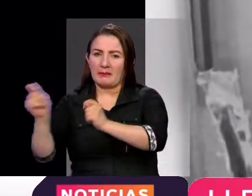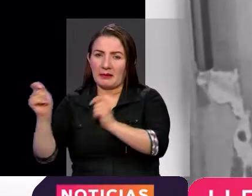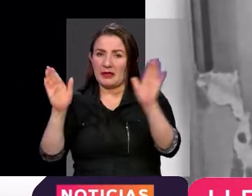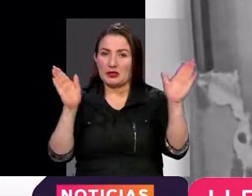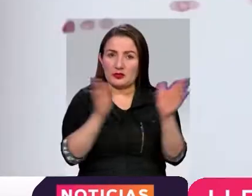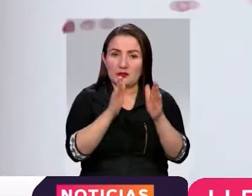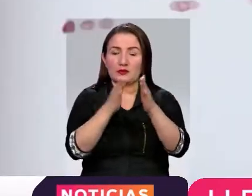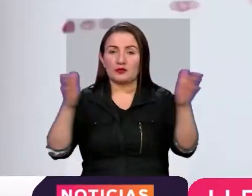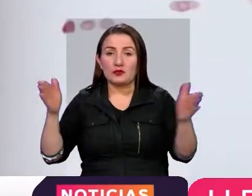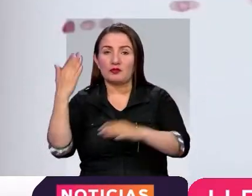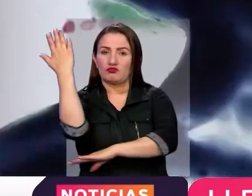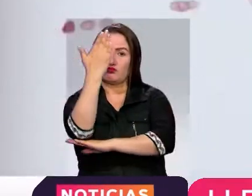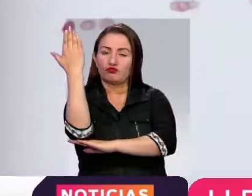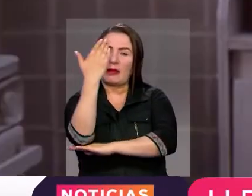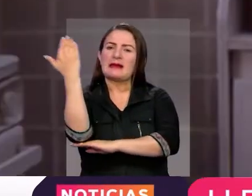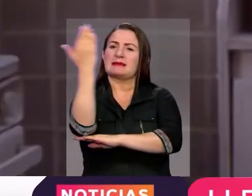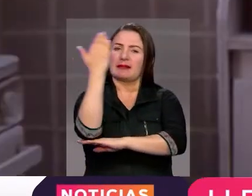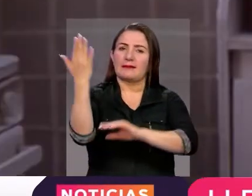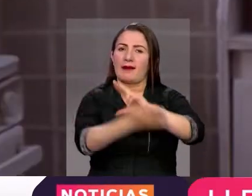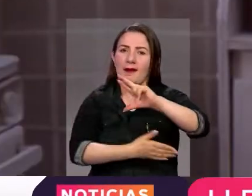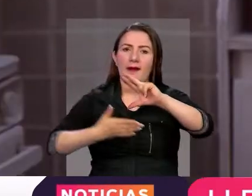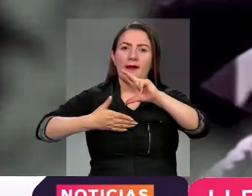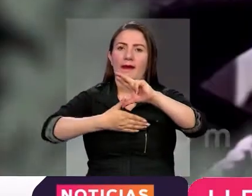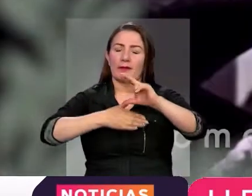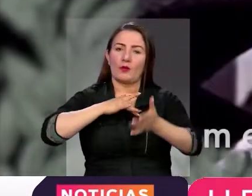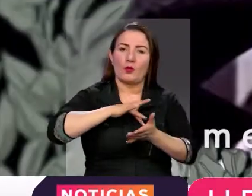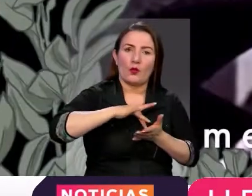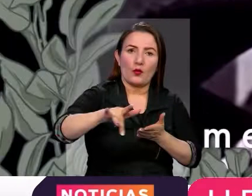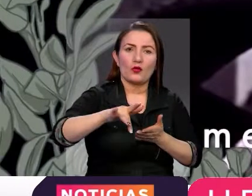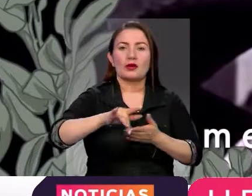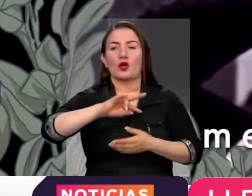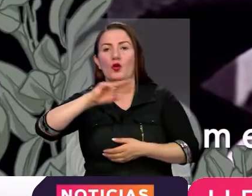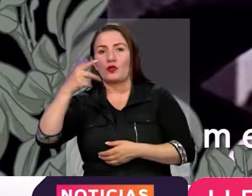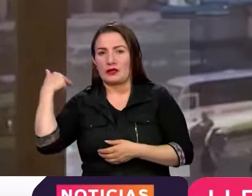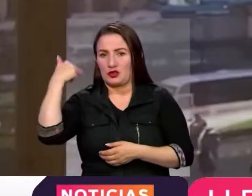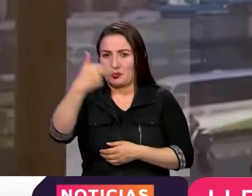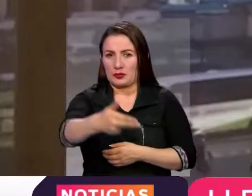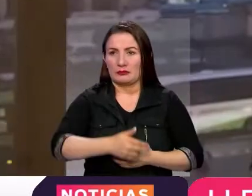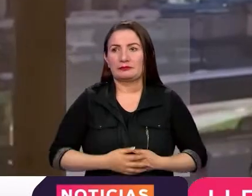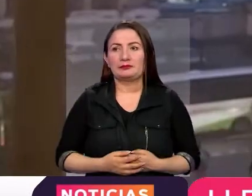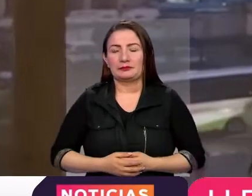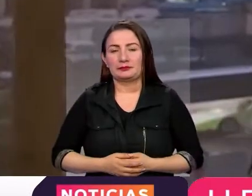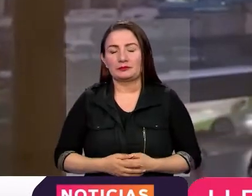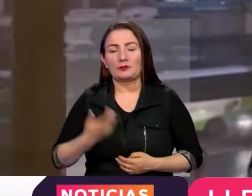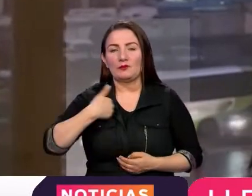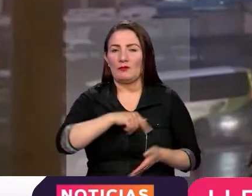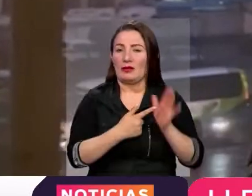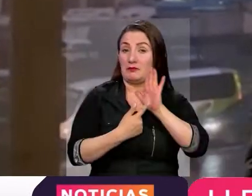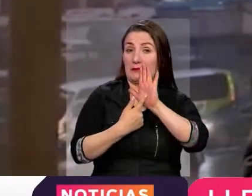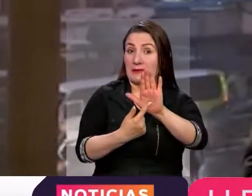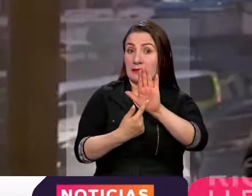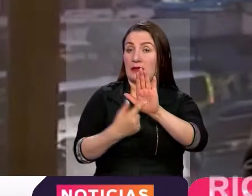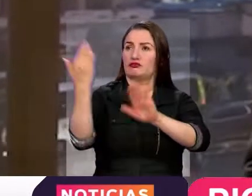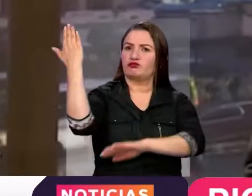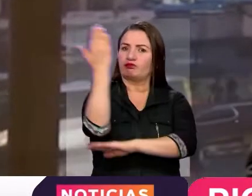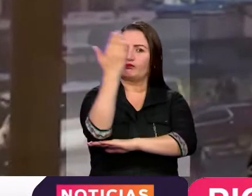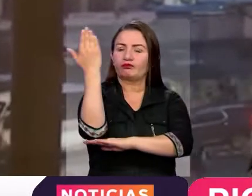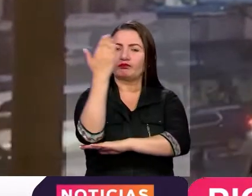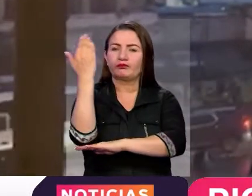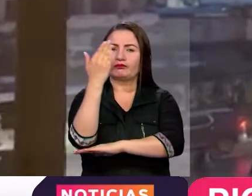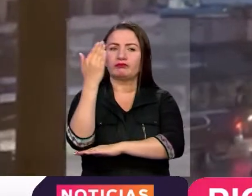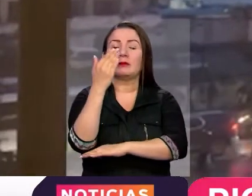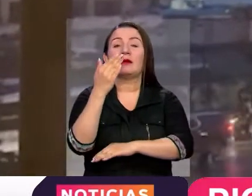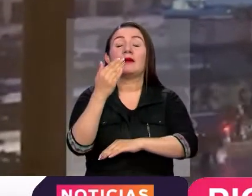con la frase «Cines latinoamericanos, la urgencia de otras historias». Tendremos la presentación especial del largometraje